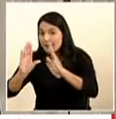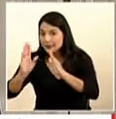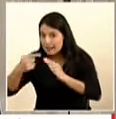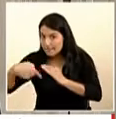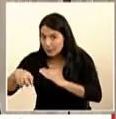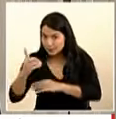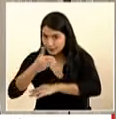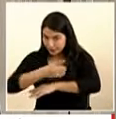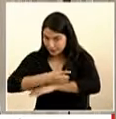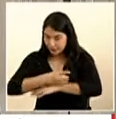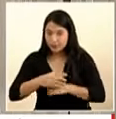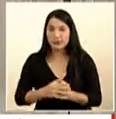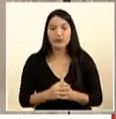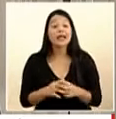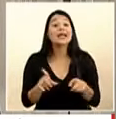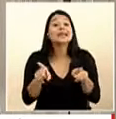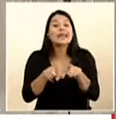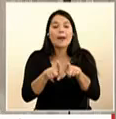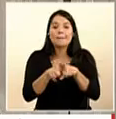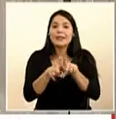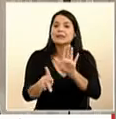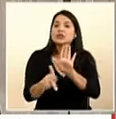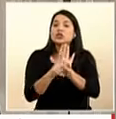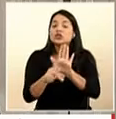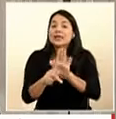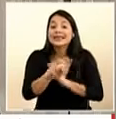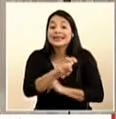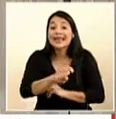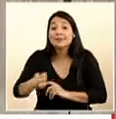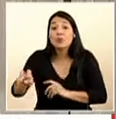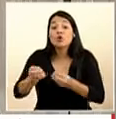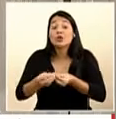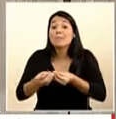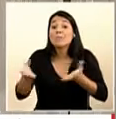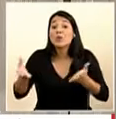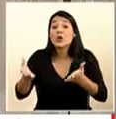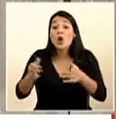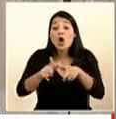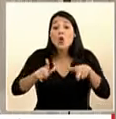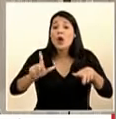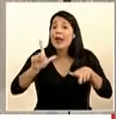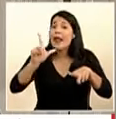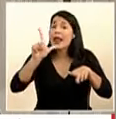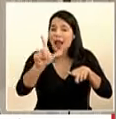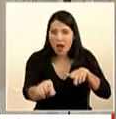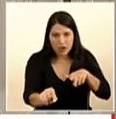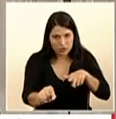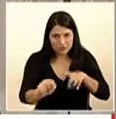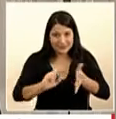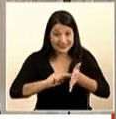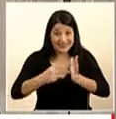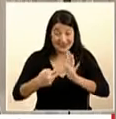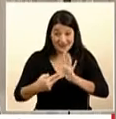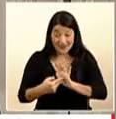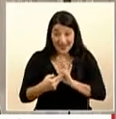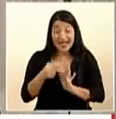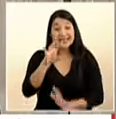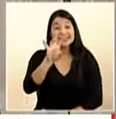en este periodo se va a restringir el transporte público de larga distancia este es el que sea mayor a 75